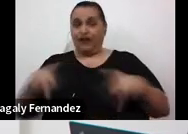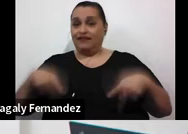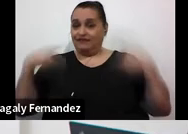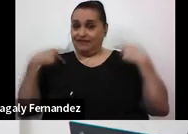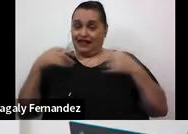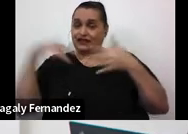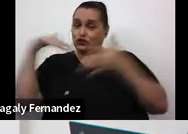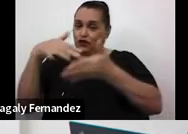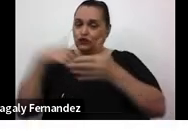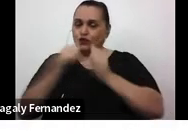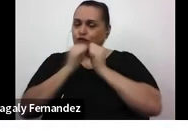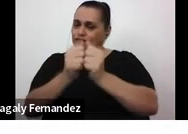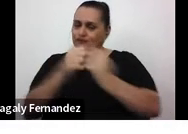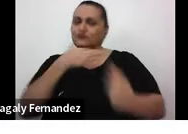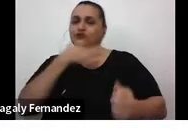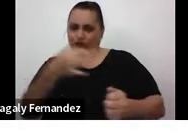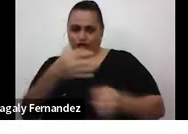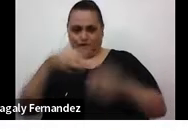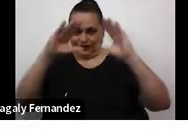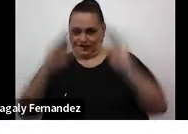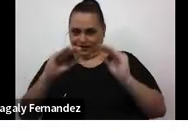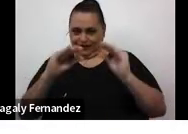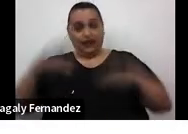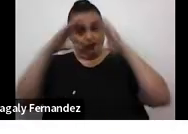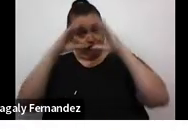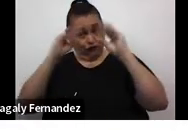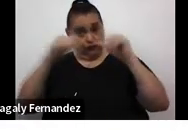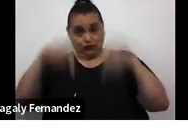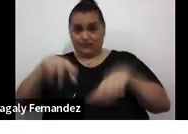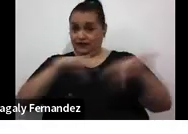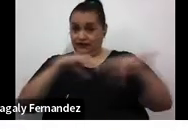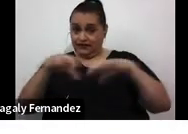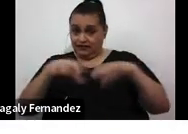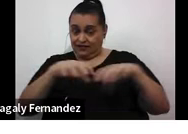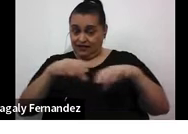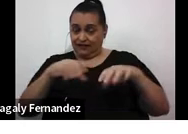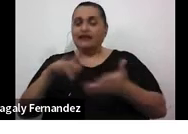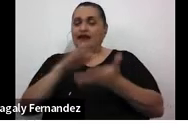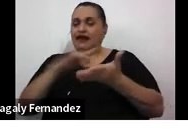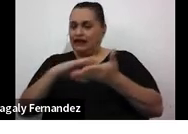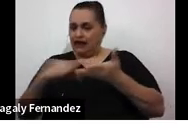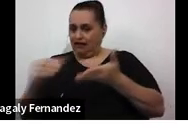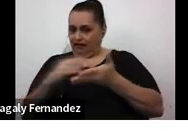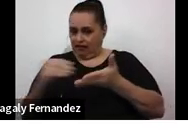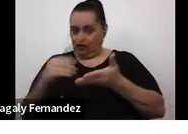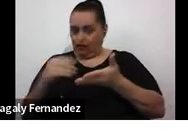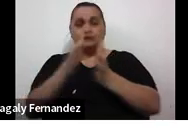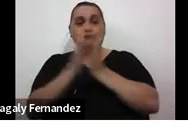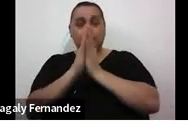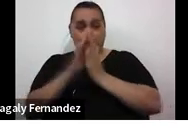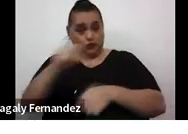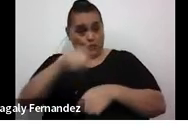de acompañarles esta tarde les informamos que este evento está siendo grabado por lo que le solicitamos